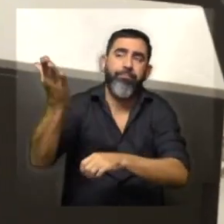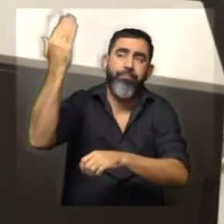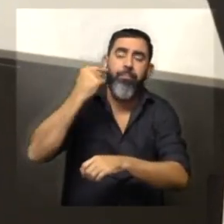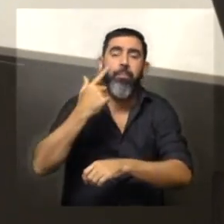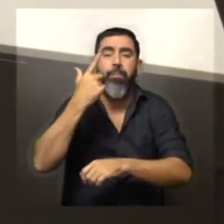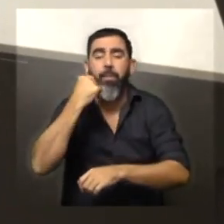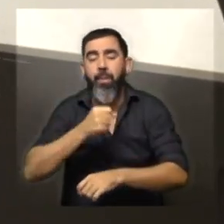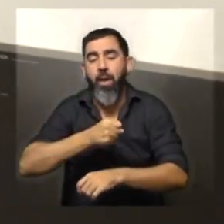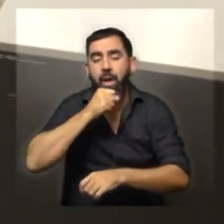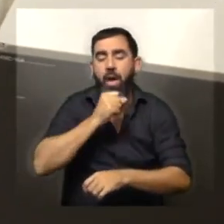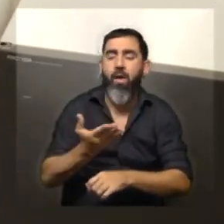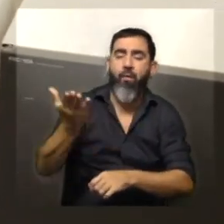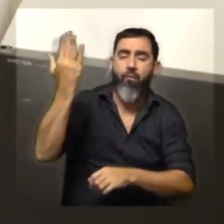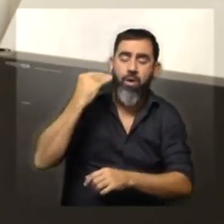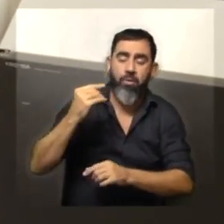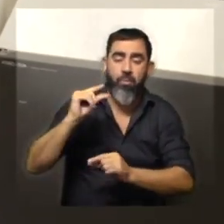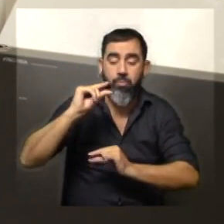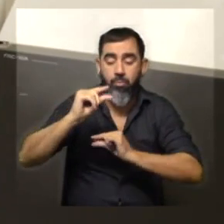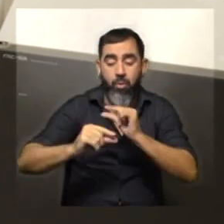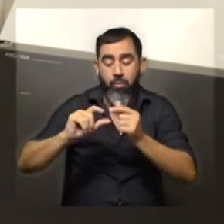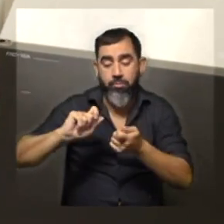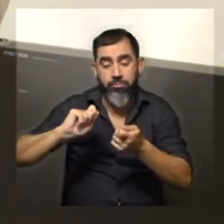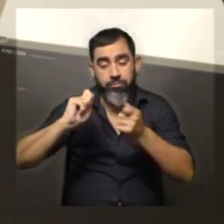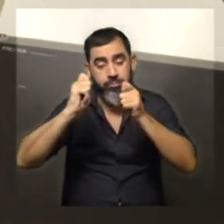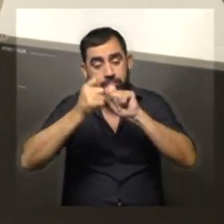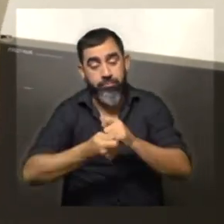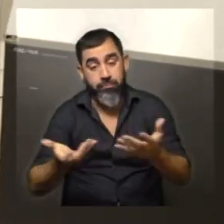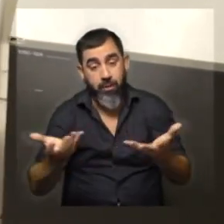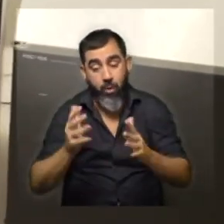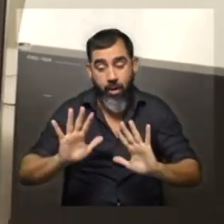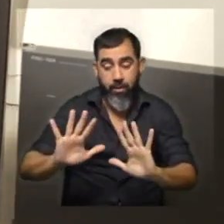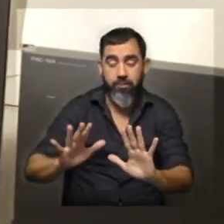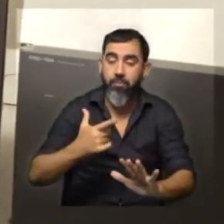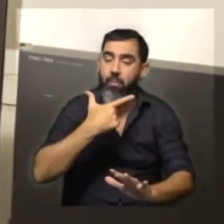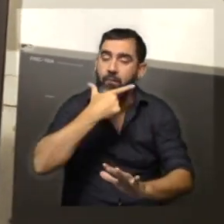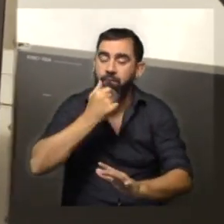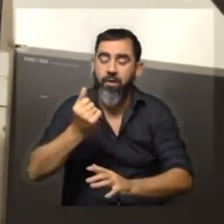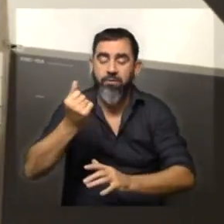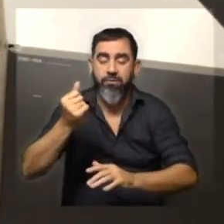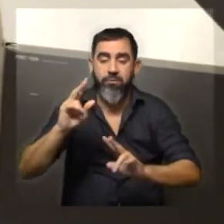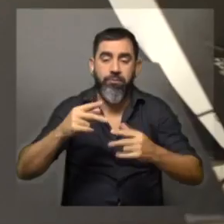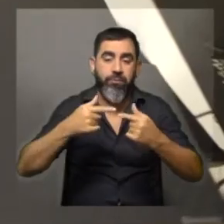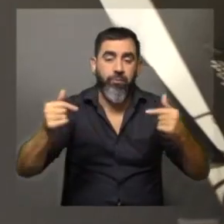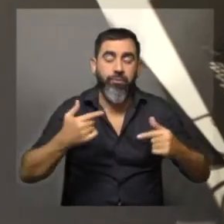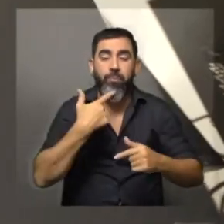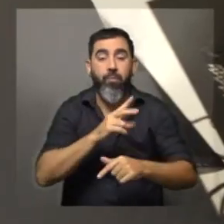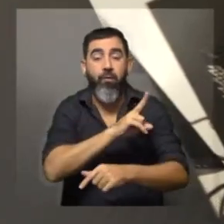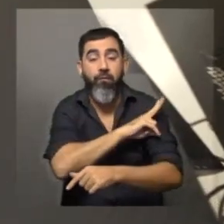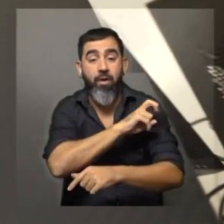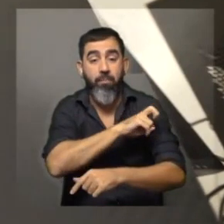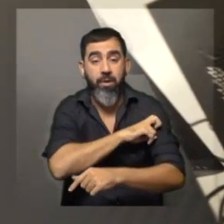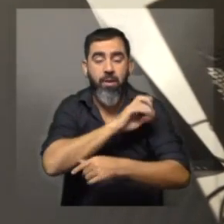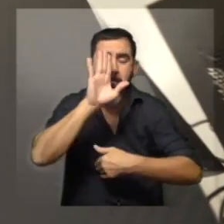abuelos. Esto ha ido gradualmente sustituyendo esas técnicas y hoy por hoy la industria farmacéutica, por ejemplo, la